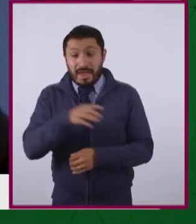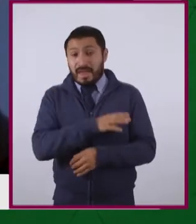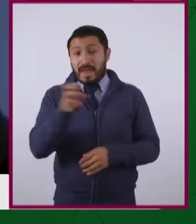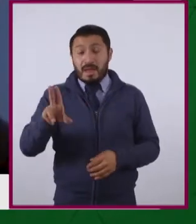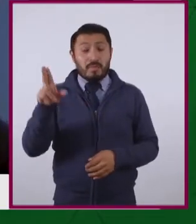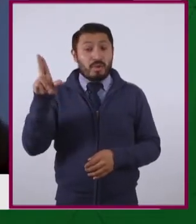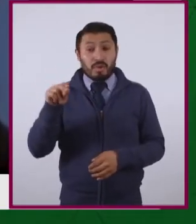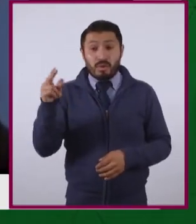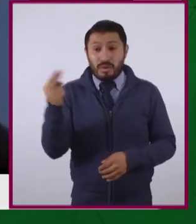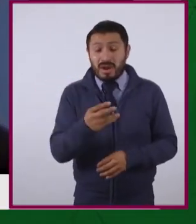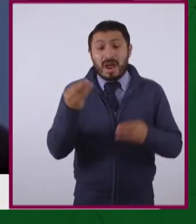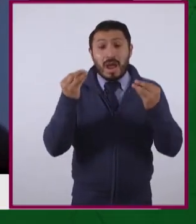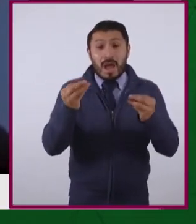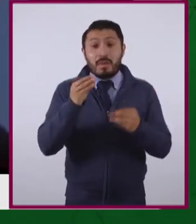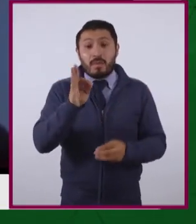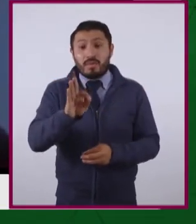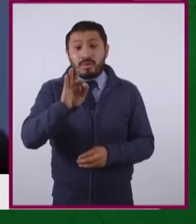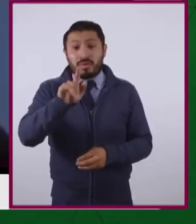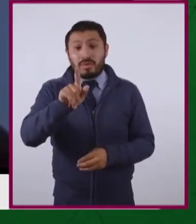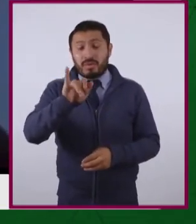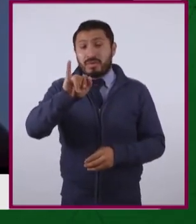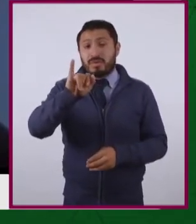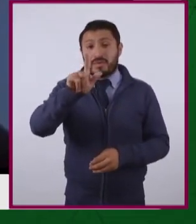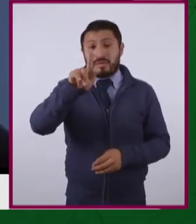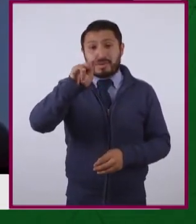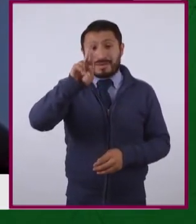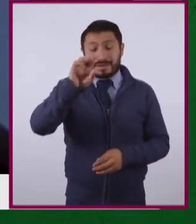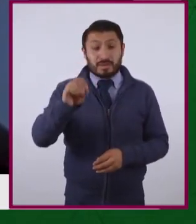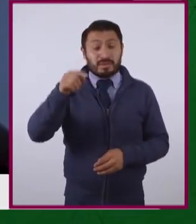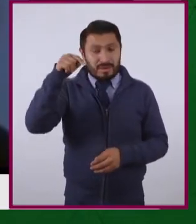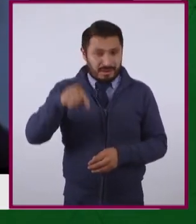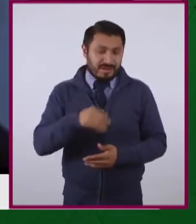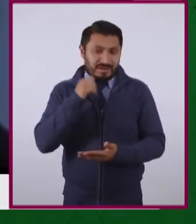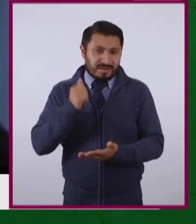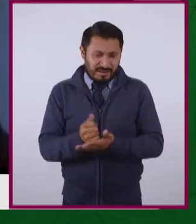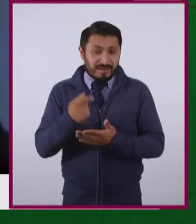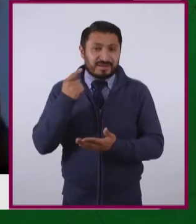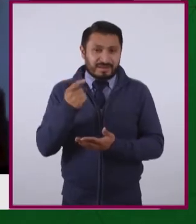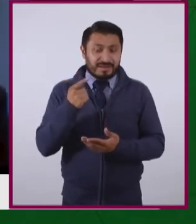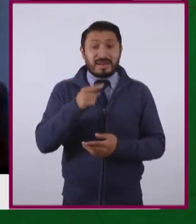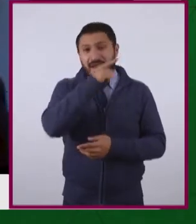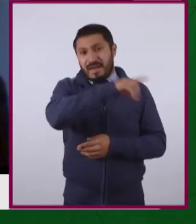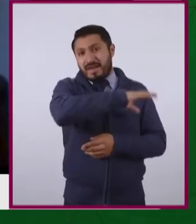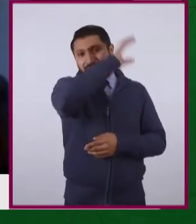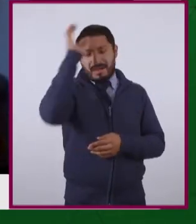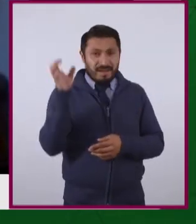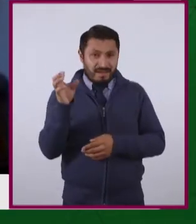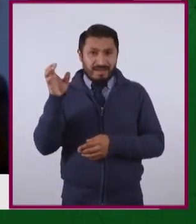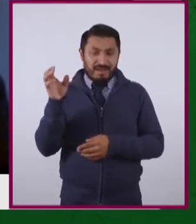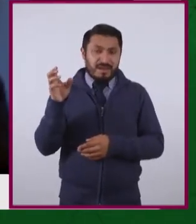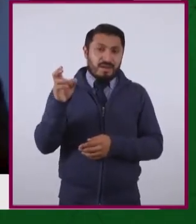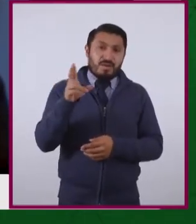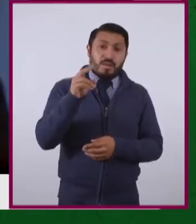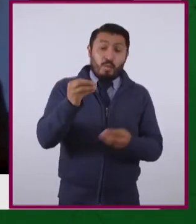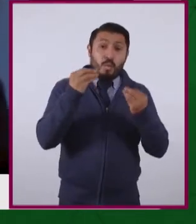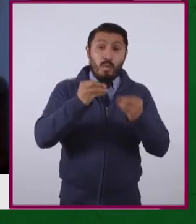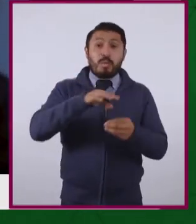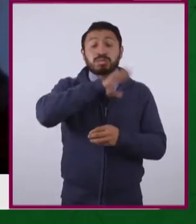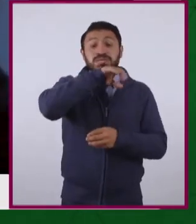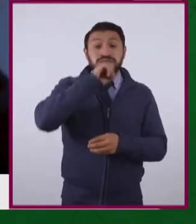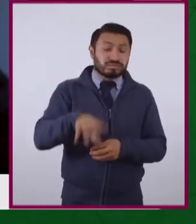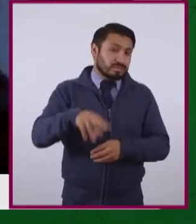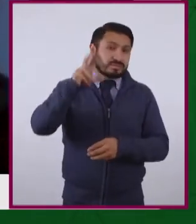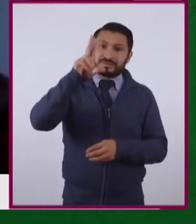no necesitas tantos filtros como acá, porque como les explicaba, el cielo allá no está tan sucio como